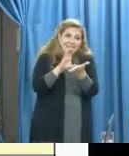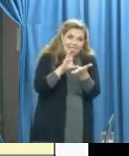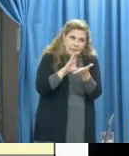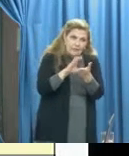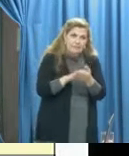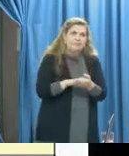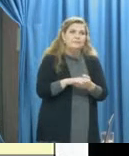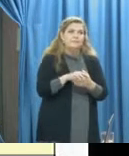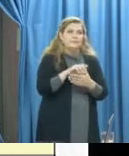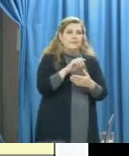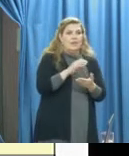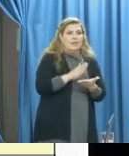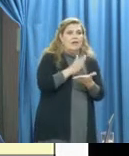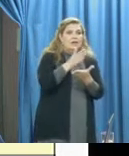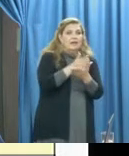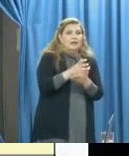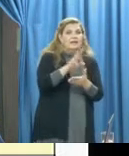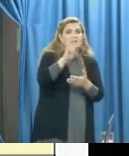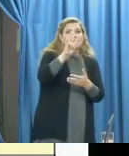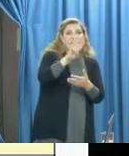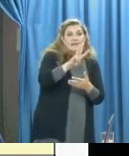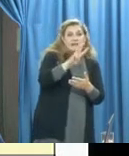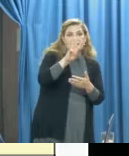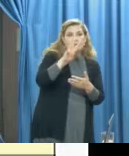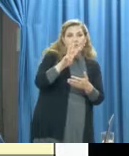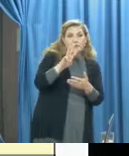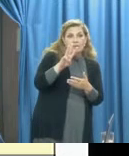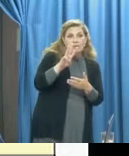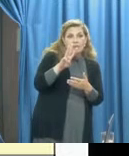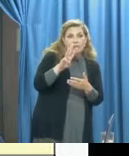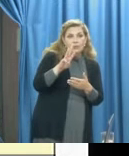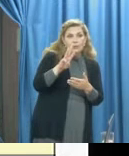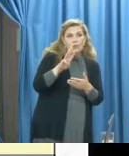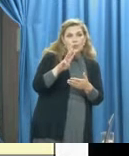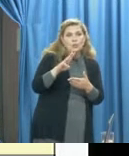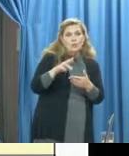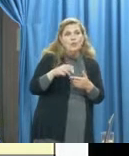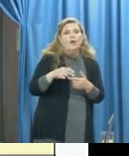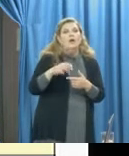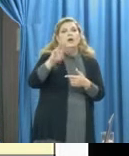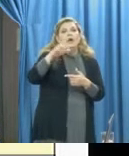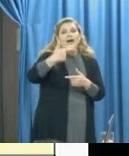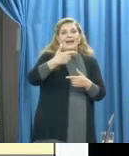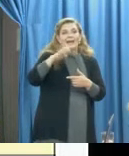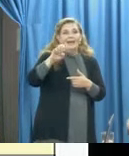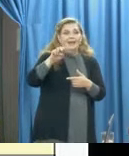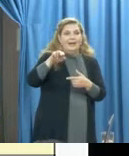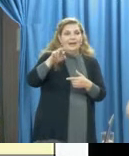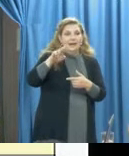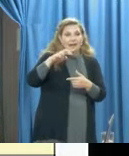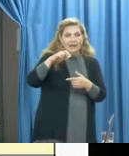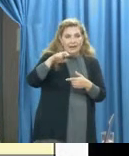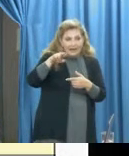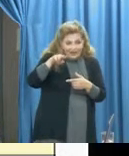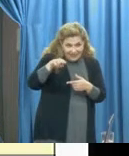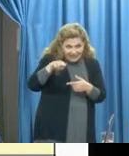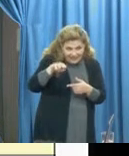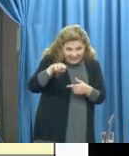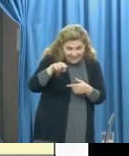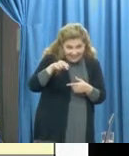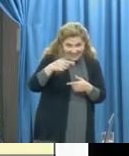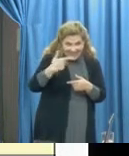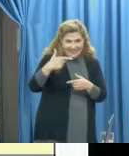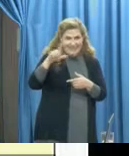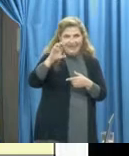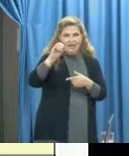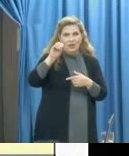entran a la página de Hearing Loss, esta página, y les salen las tablas del gen afectado, cómo se